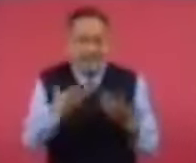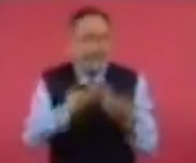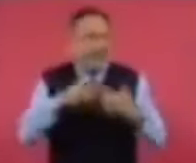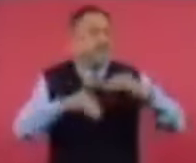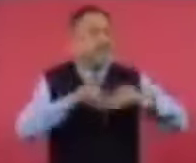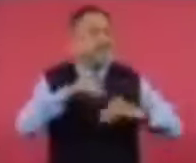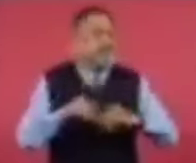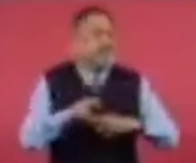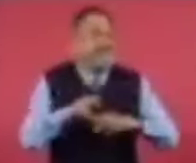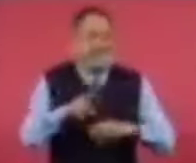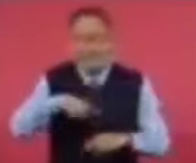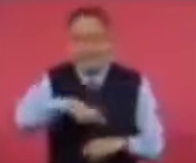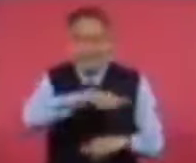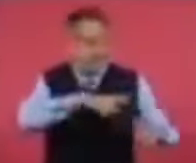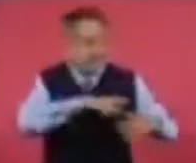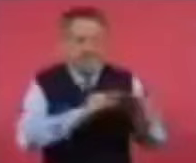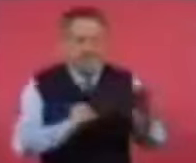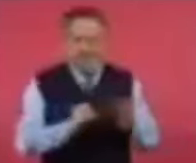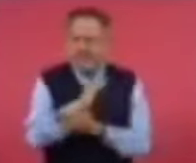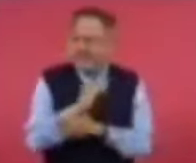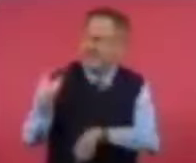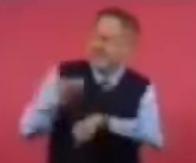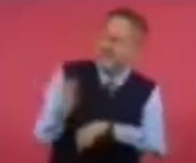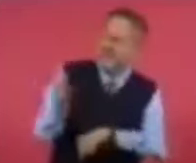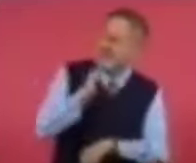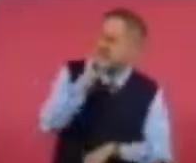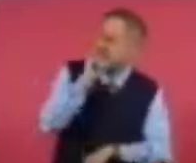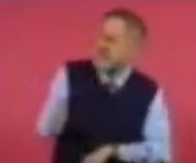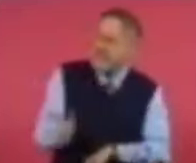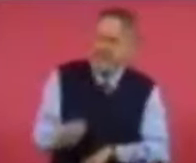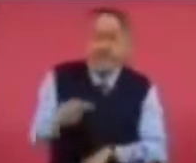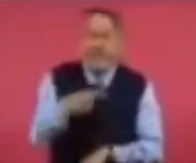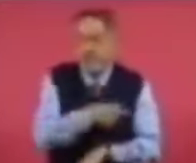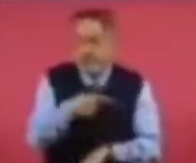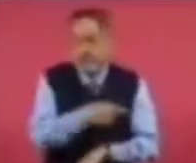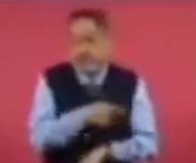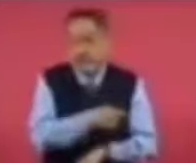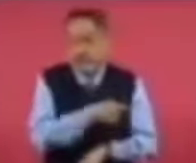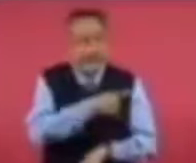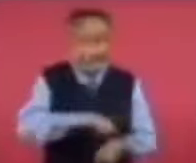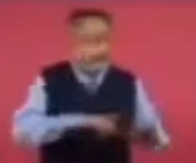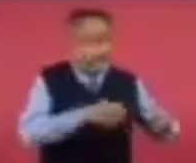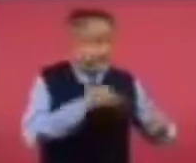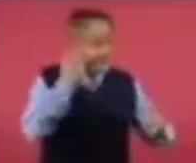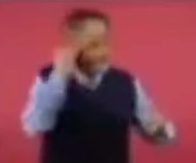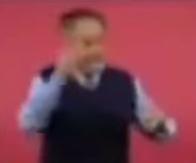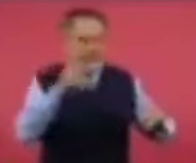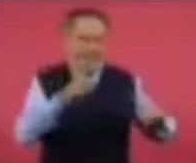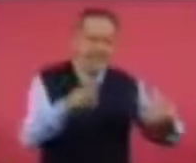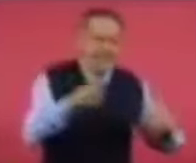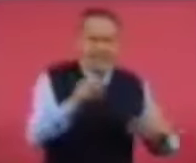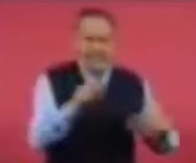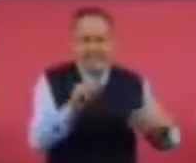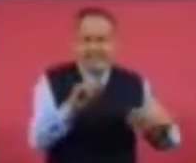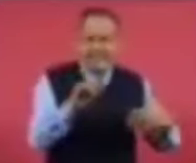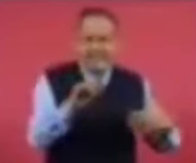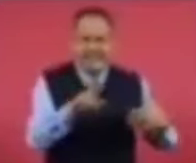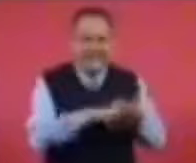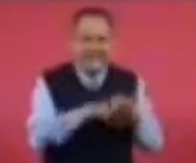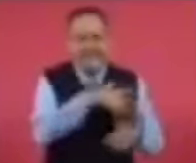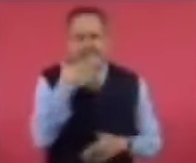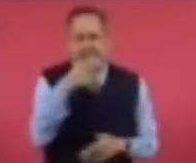recalcar aquí algo cuando dos bocas iniciaba no se contemplaba tener la coquizadora ni el monstruo que iba que iba a